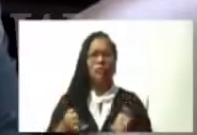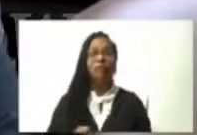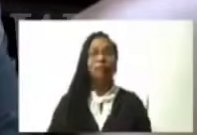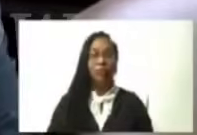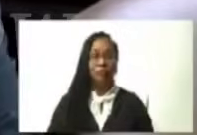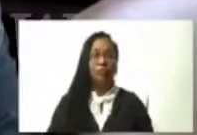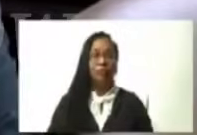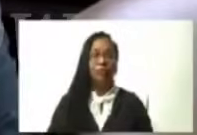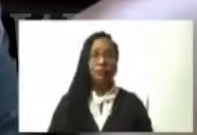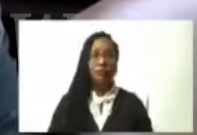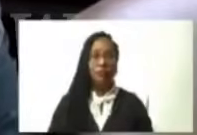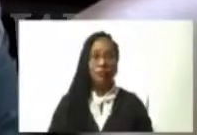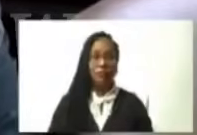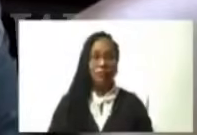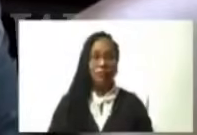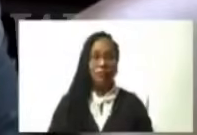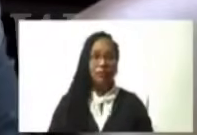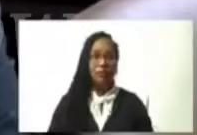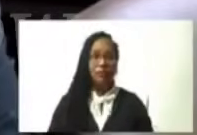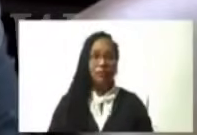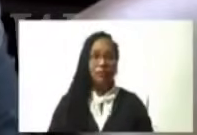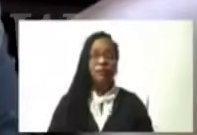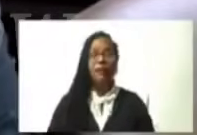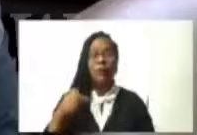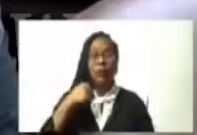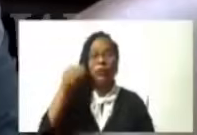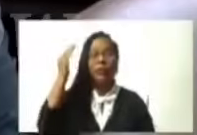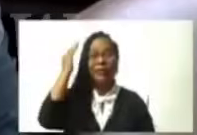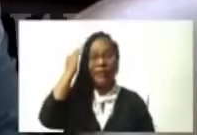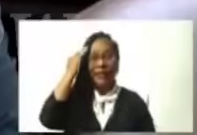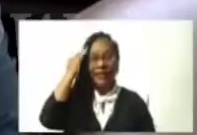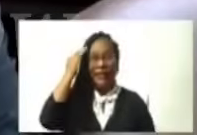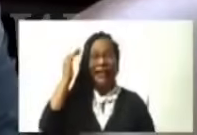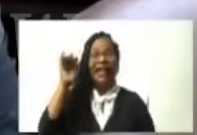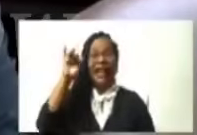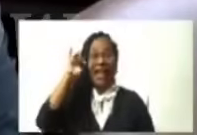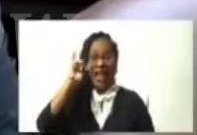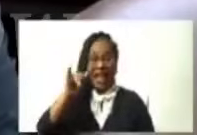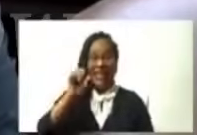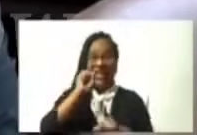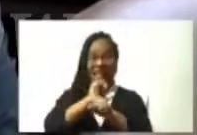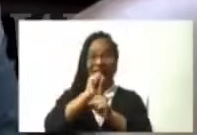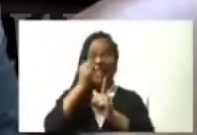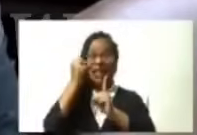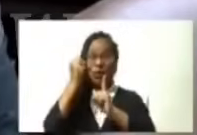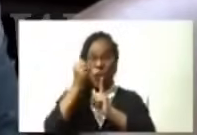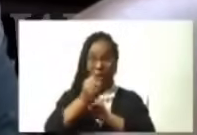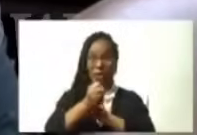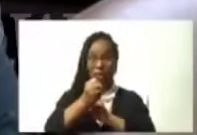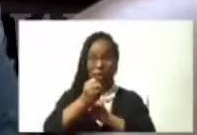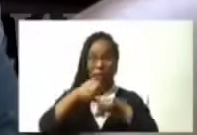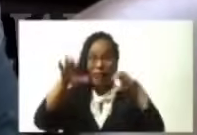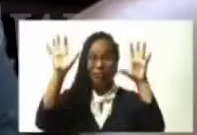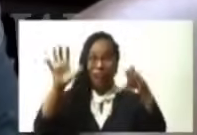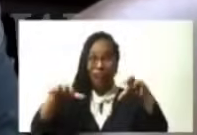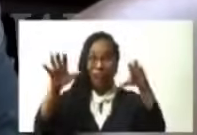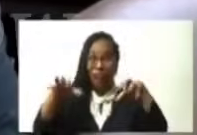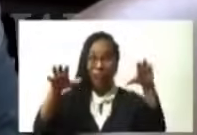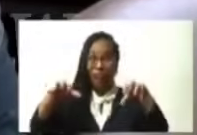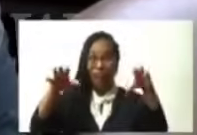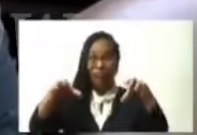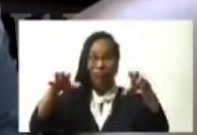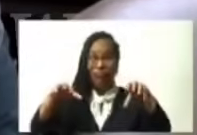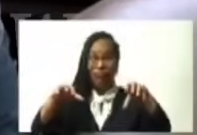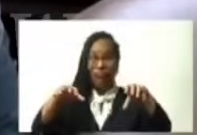que el problema de este disturbio que ocurrió este fin de semana no solo es para